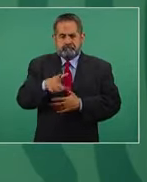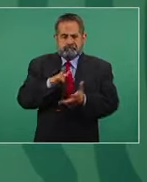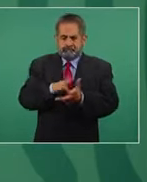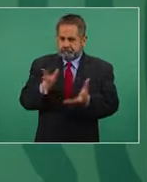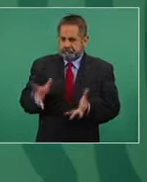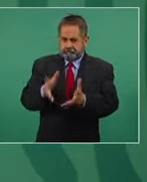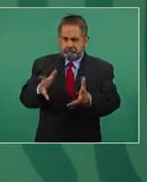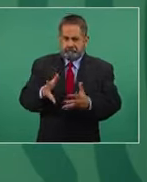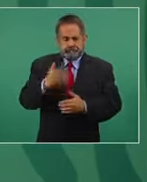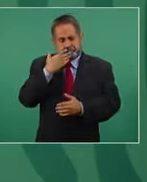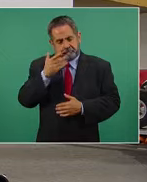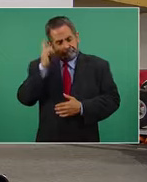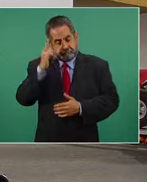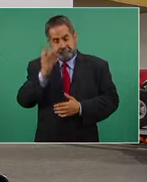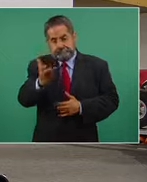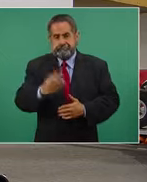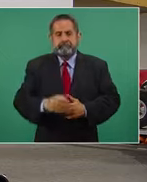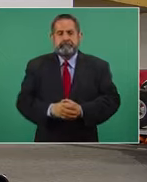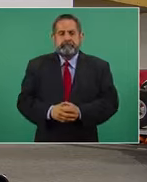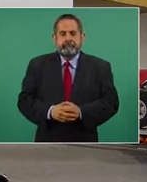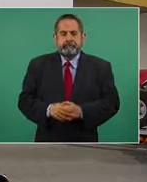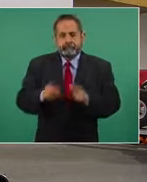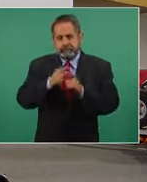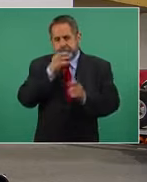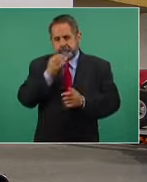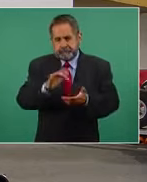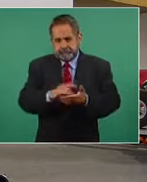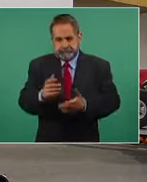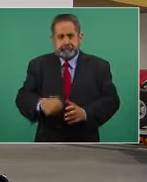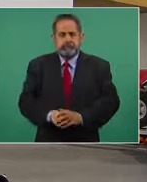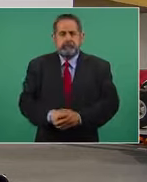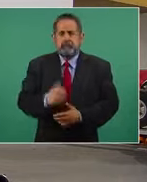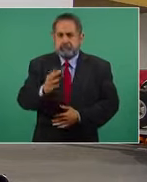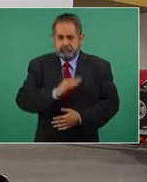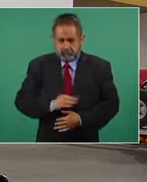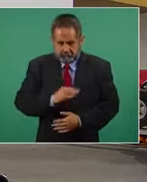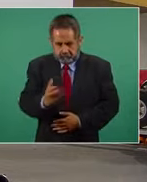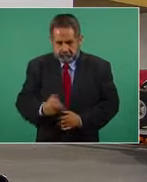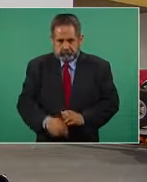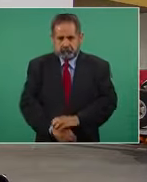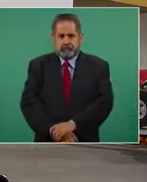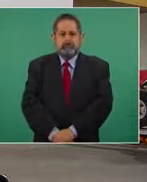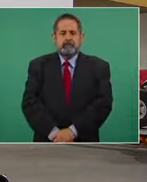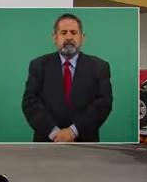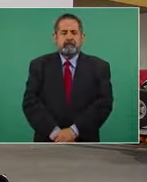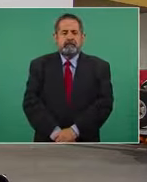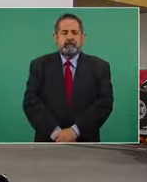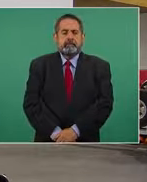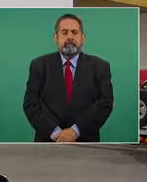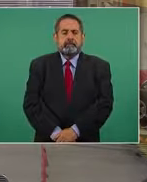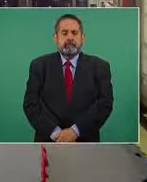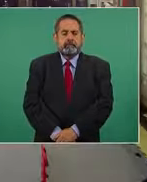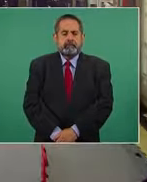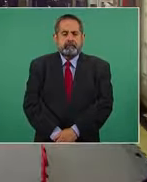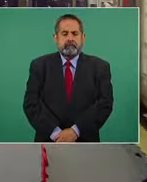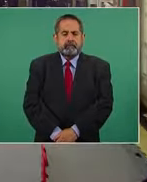impulsando, promoviendo. Eso es lo que puedo decirte. Gracias. Y felicidades. Gracias. Muchas felicidades.